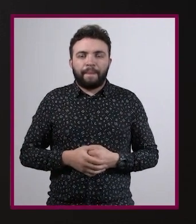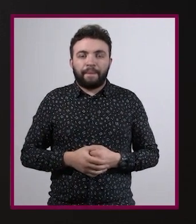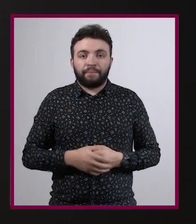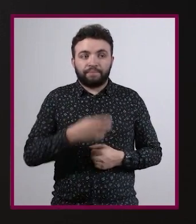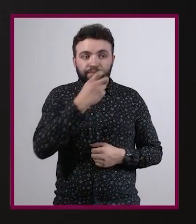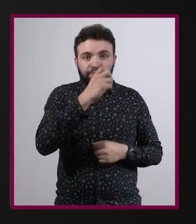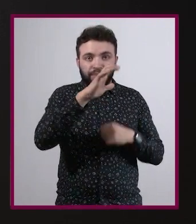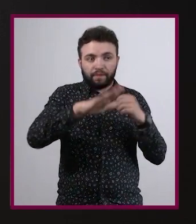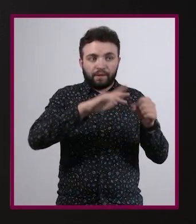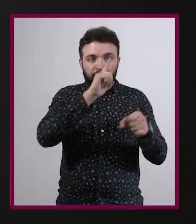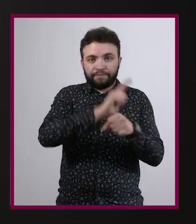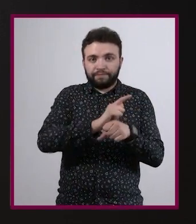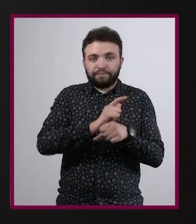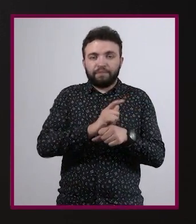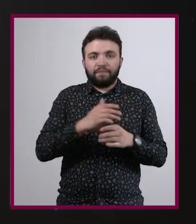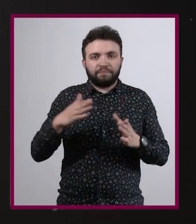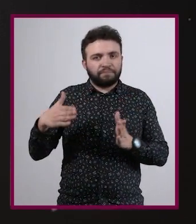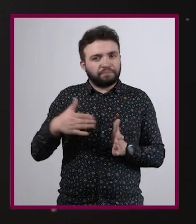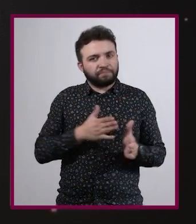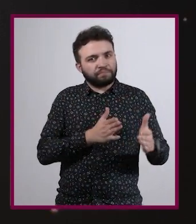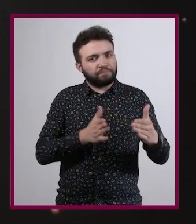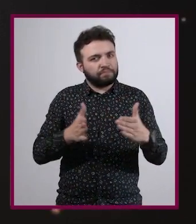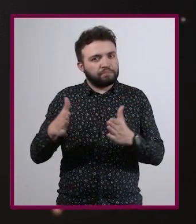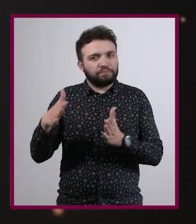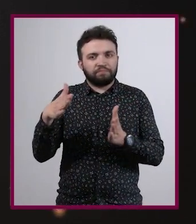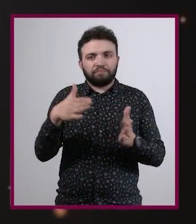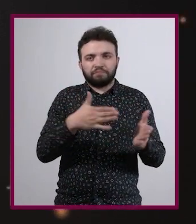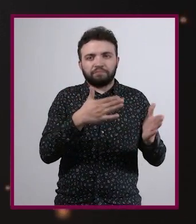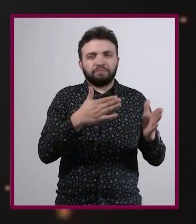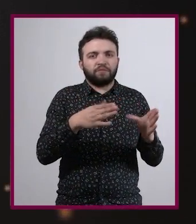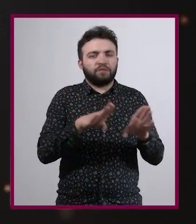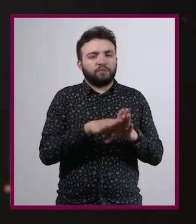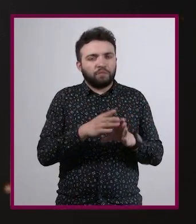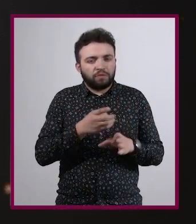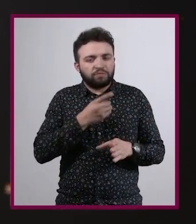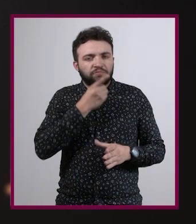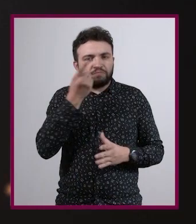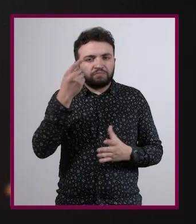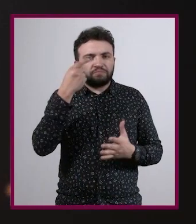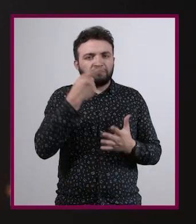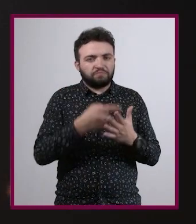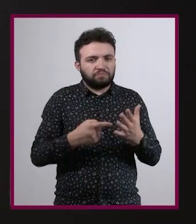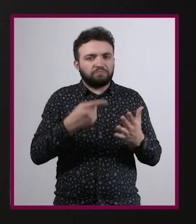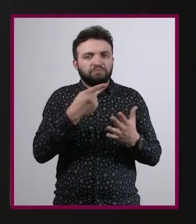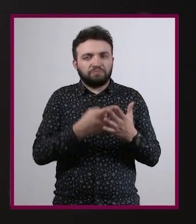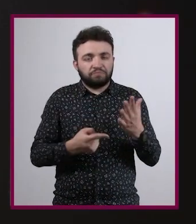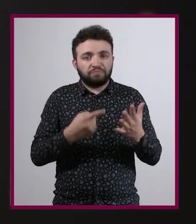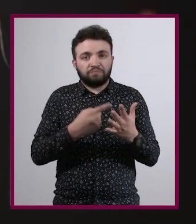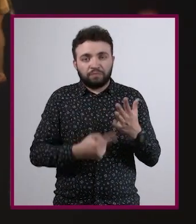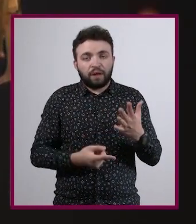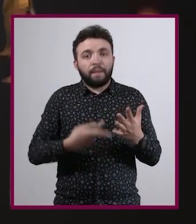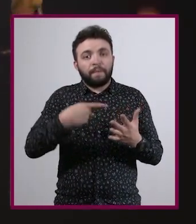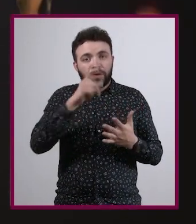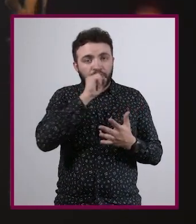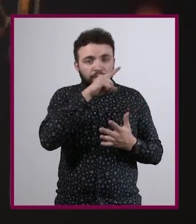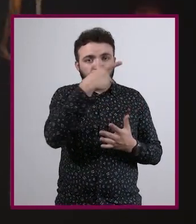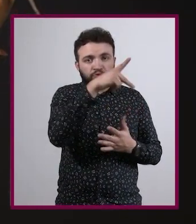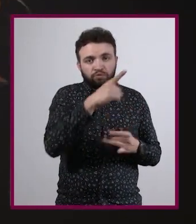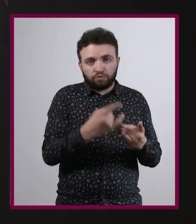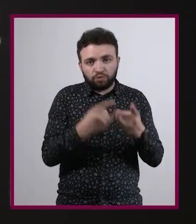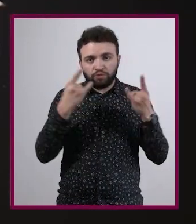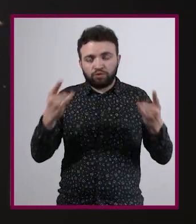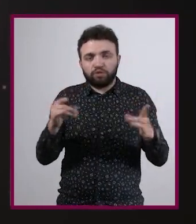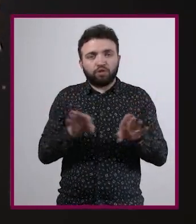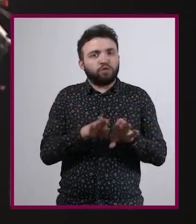Este animal guía narra el viaje de Betty, pero también narra su propia historia, cómo fue que